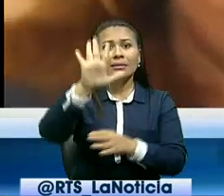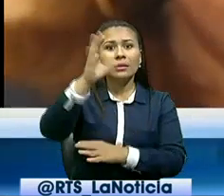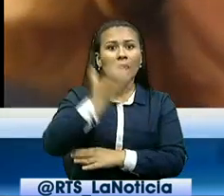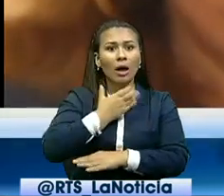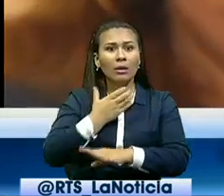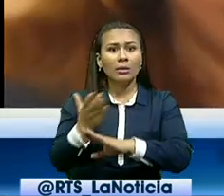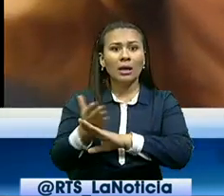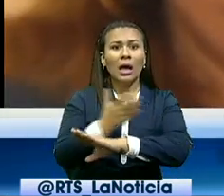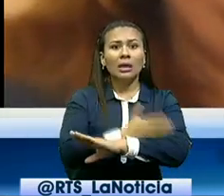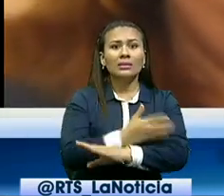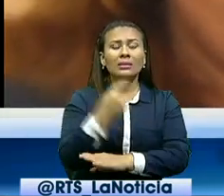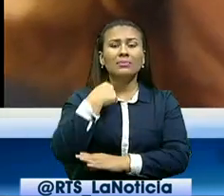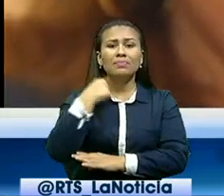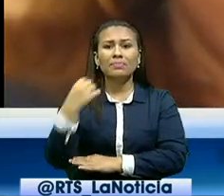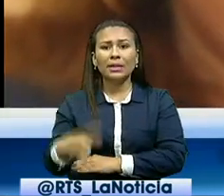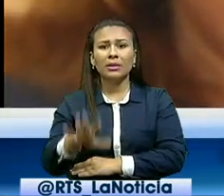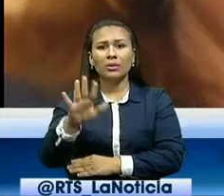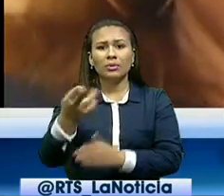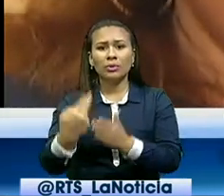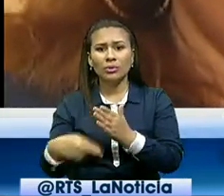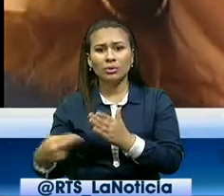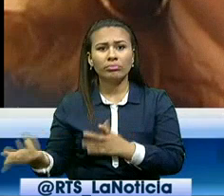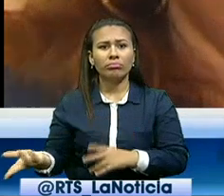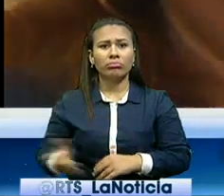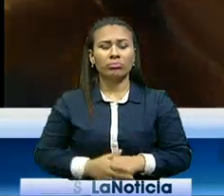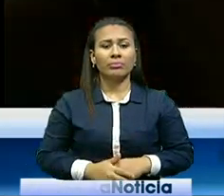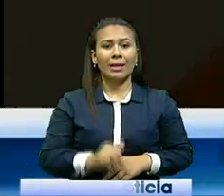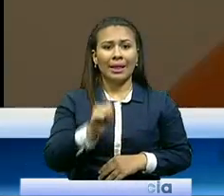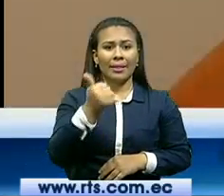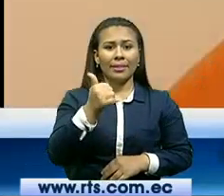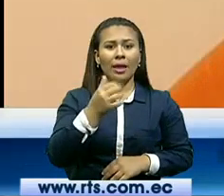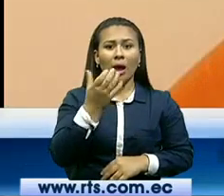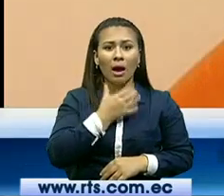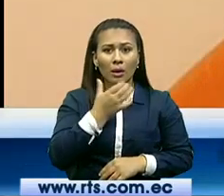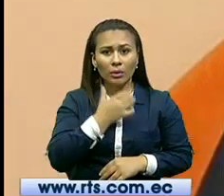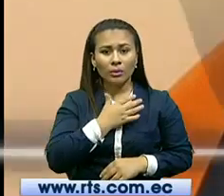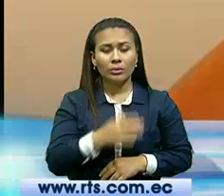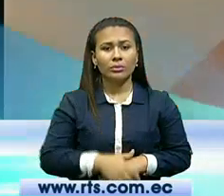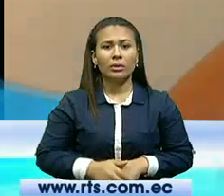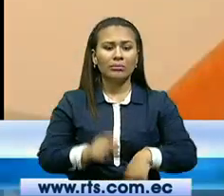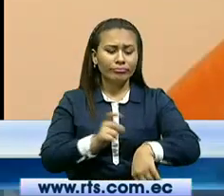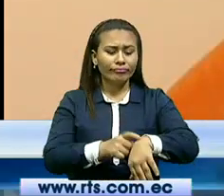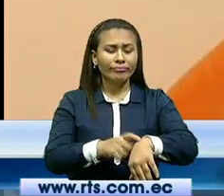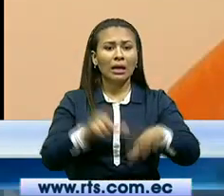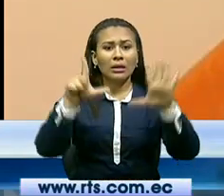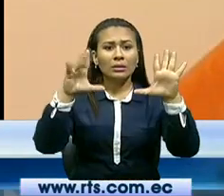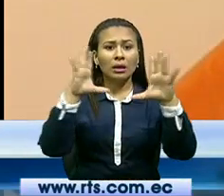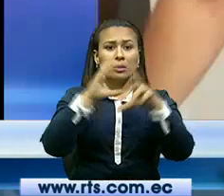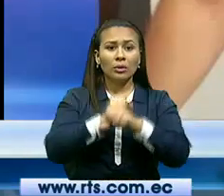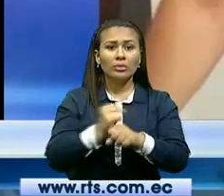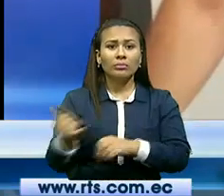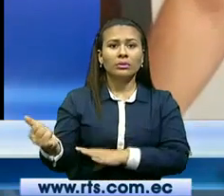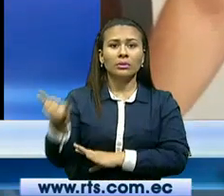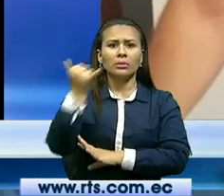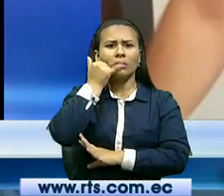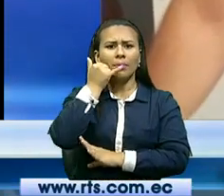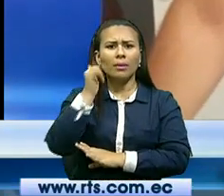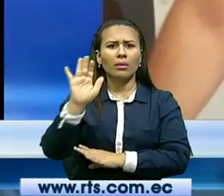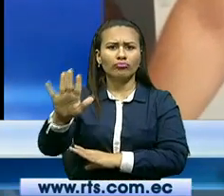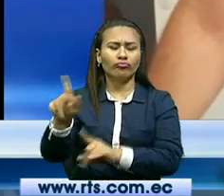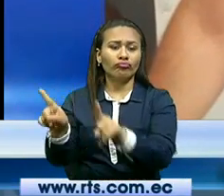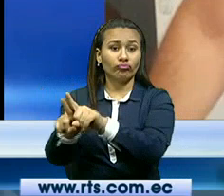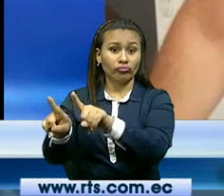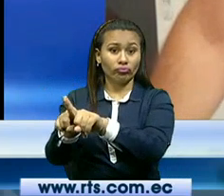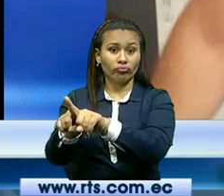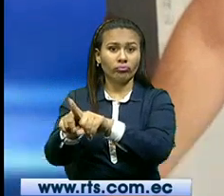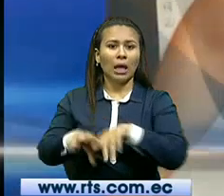su hijo está desaparecido. El 10 de agosto, a las 7:30 de la noche, me llama la conviviente de él.